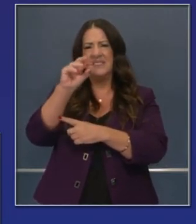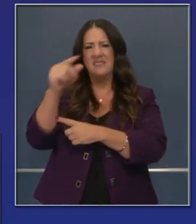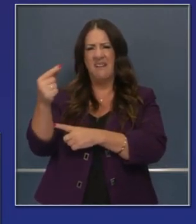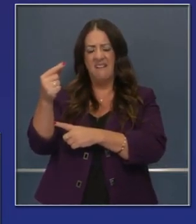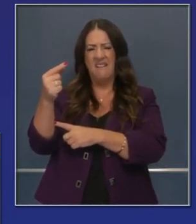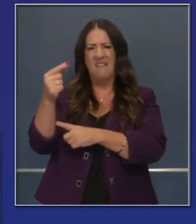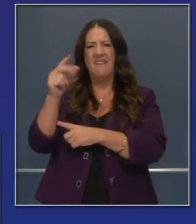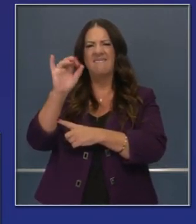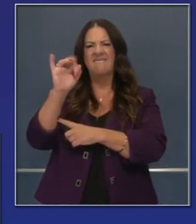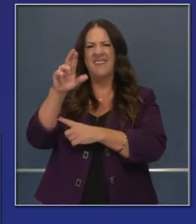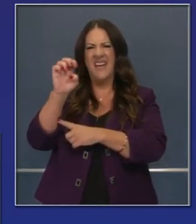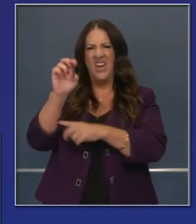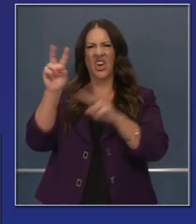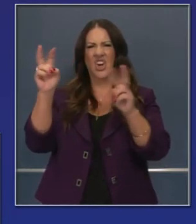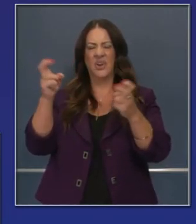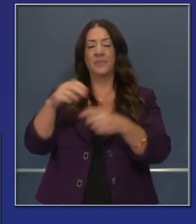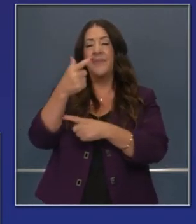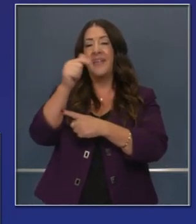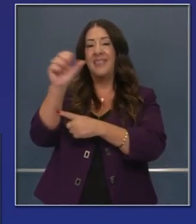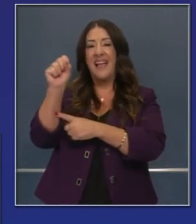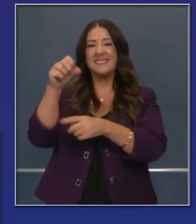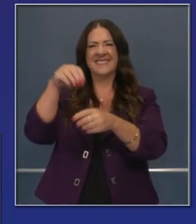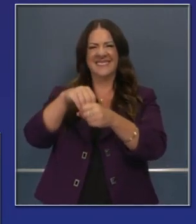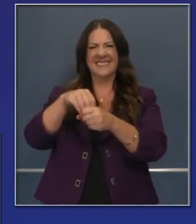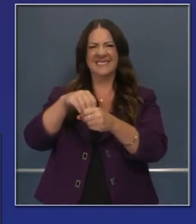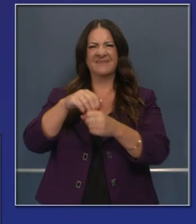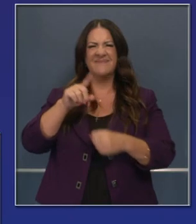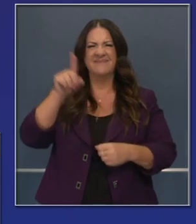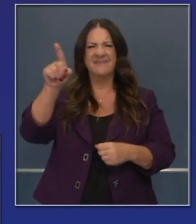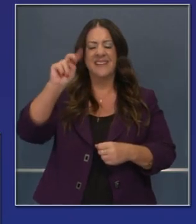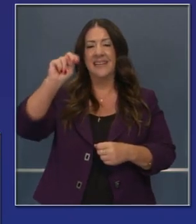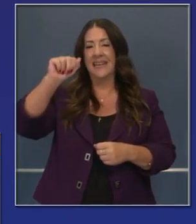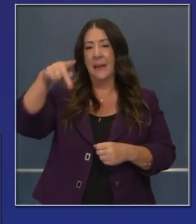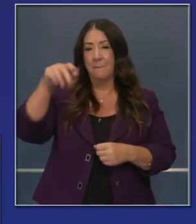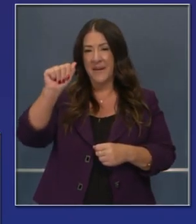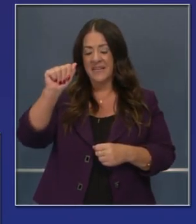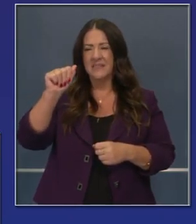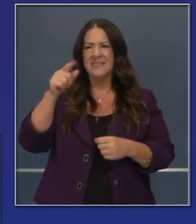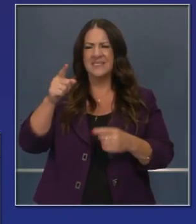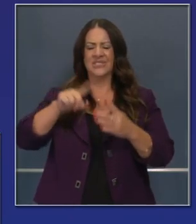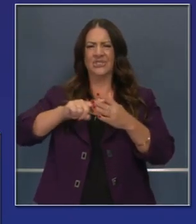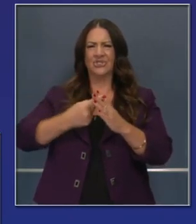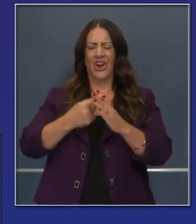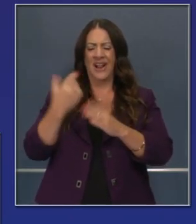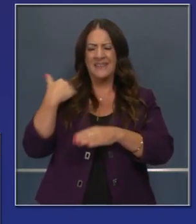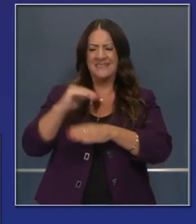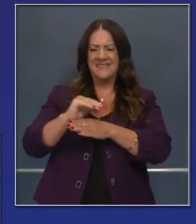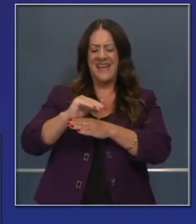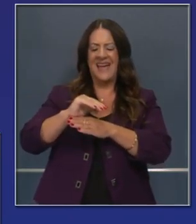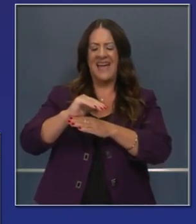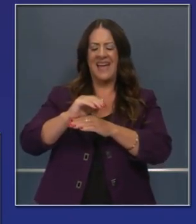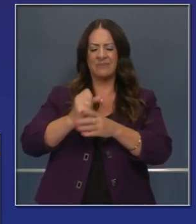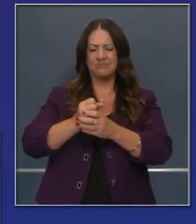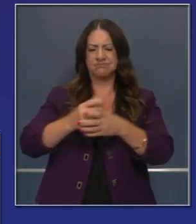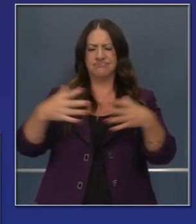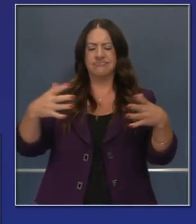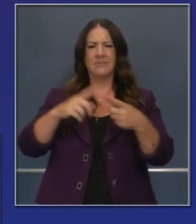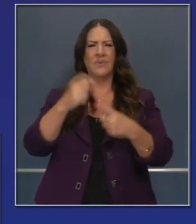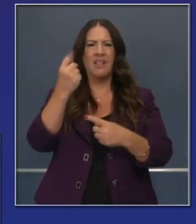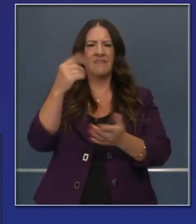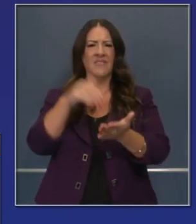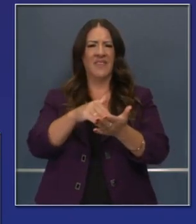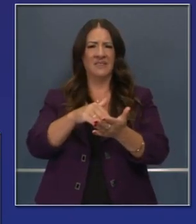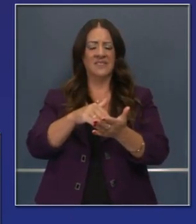Napa y el incendio Glass en el condado de Napa. El incendio creció considerablemente durante la noche, uno de 800